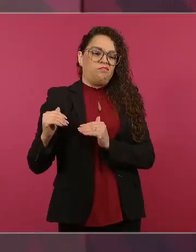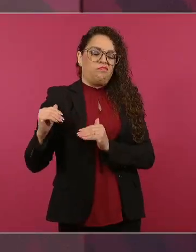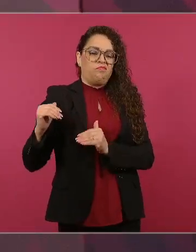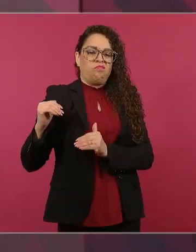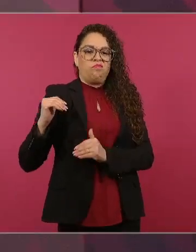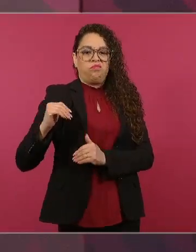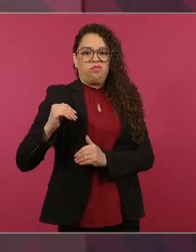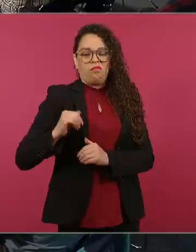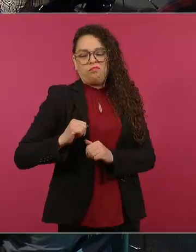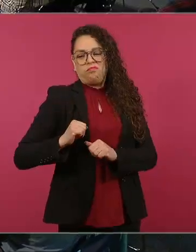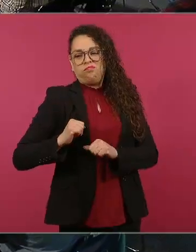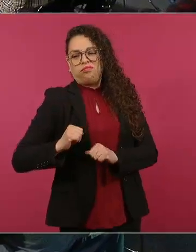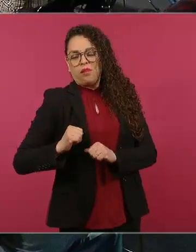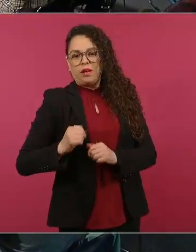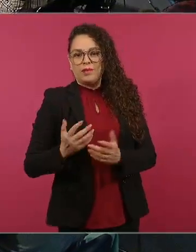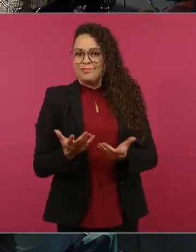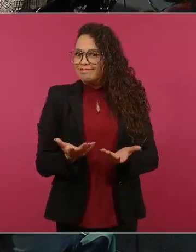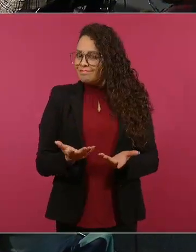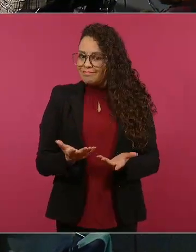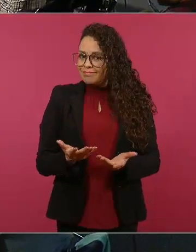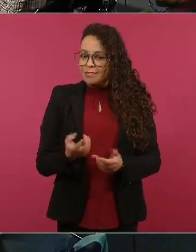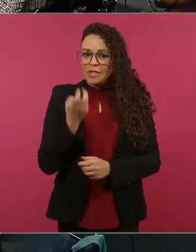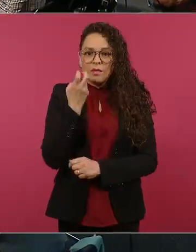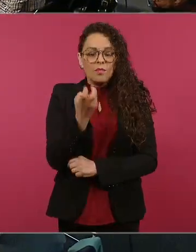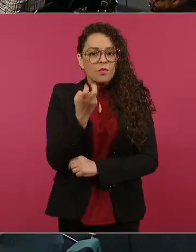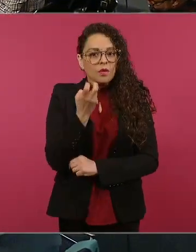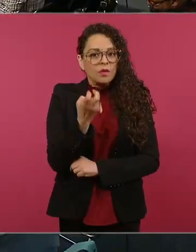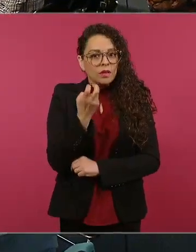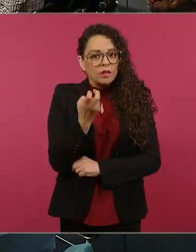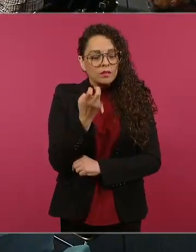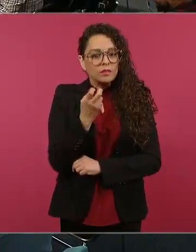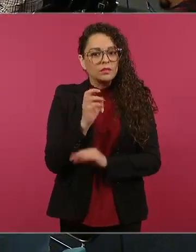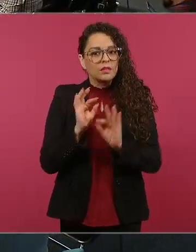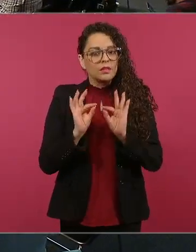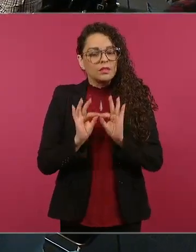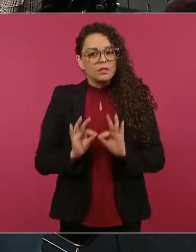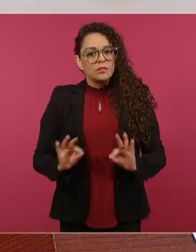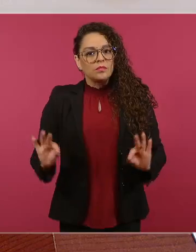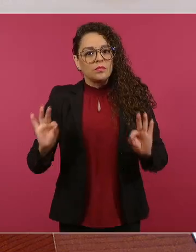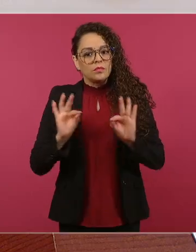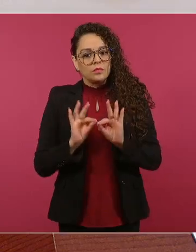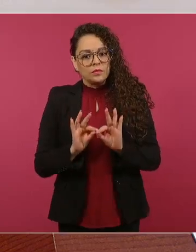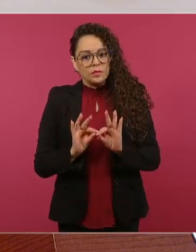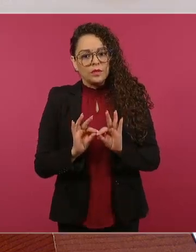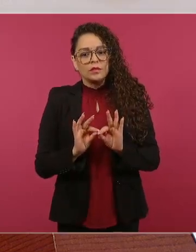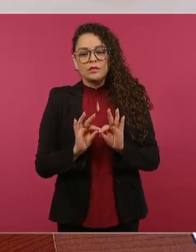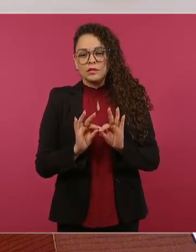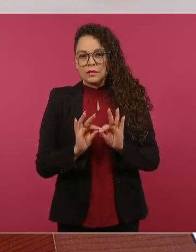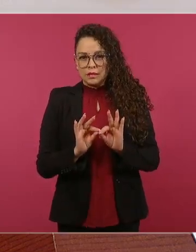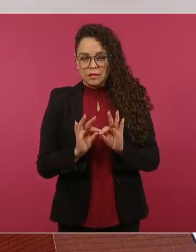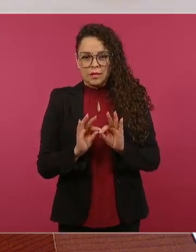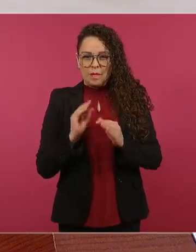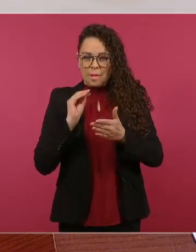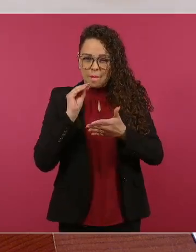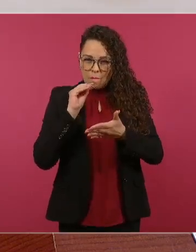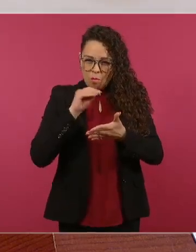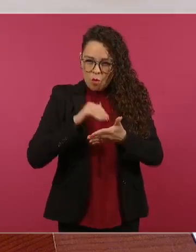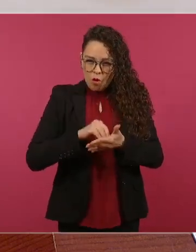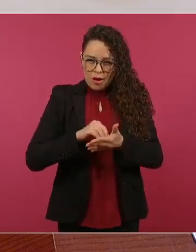Entonces, por eso, una de las cosas que se tienen que establecer con mucha claridad